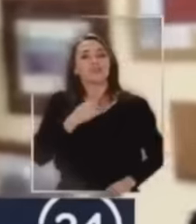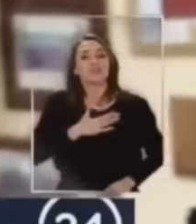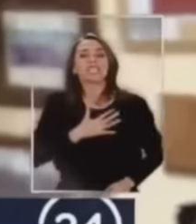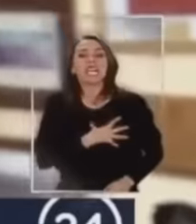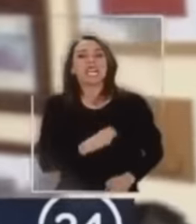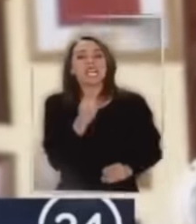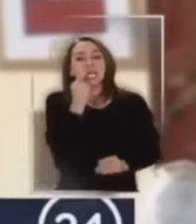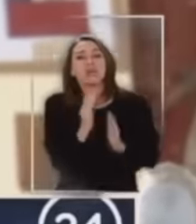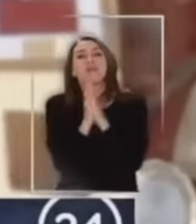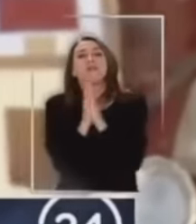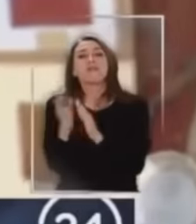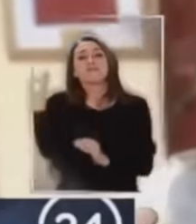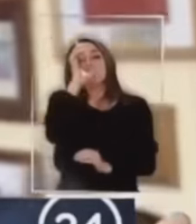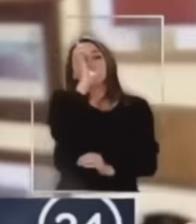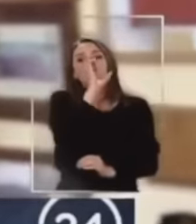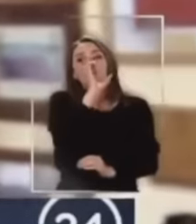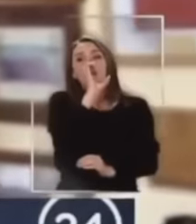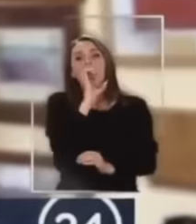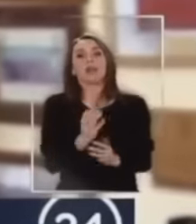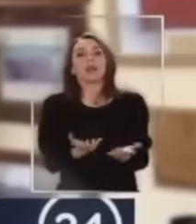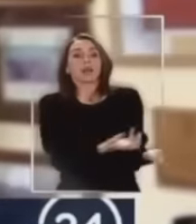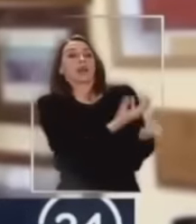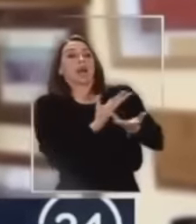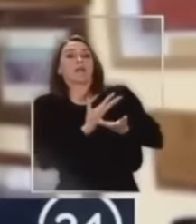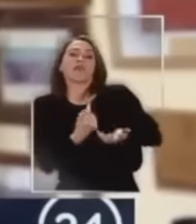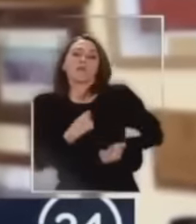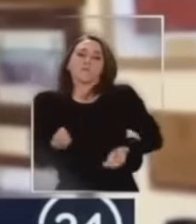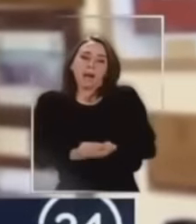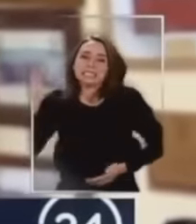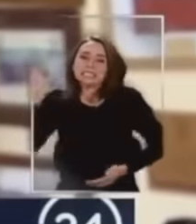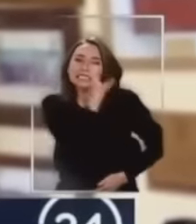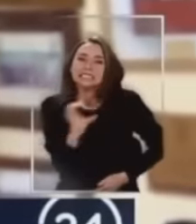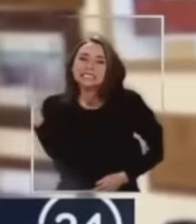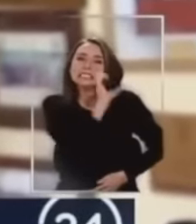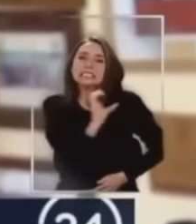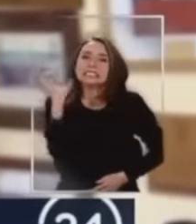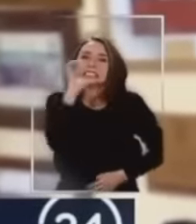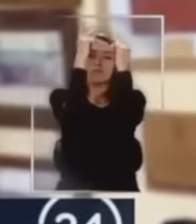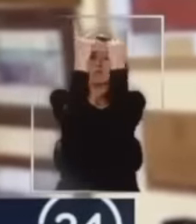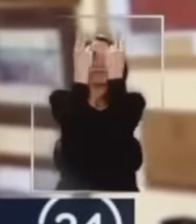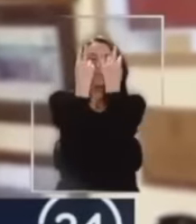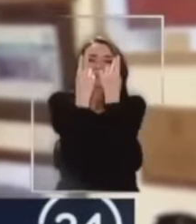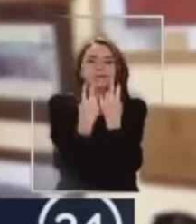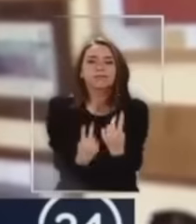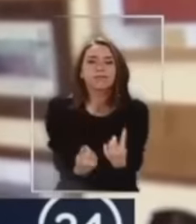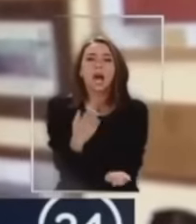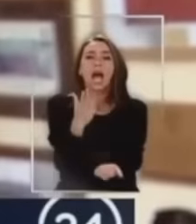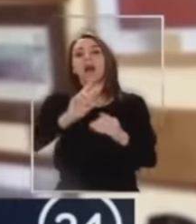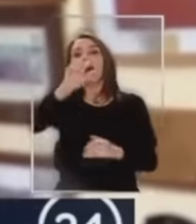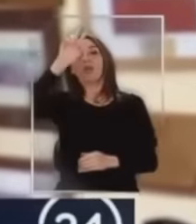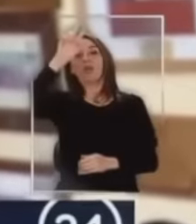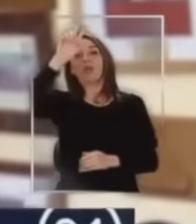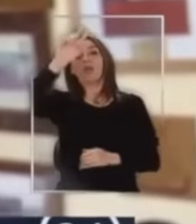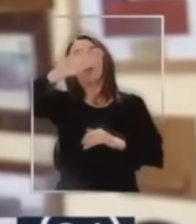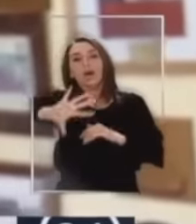por favor, búsquelo. Y evidentemente frente a eso uno no claudica. No. Sea como sea, había que bucear y lo hicimos hasta que, gracias a Dios,